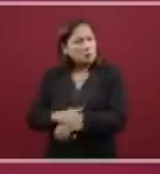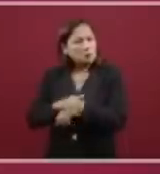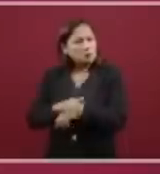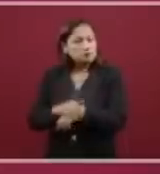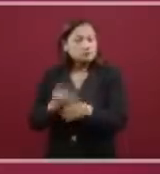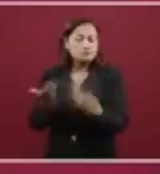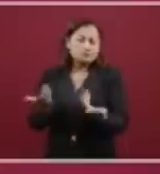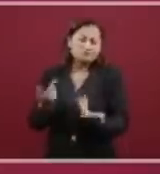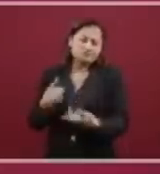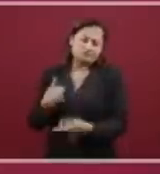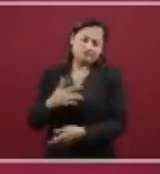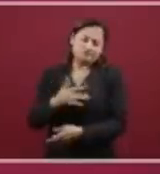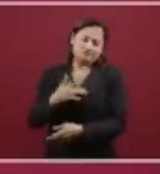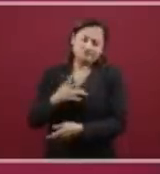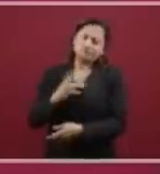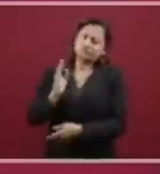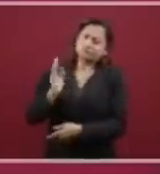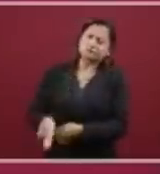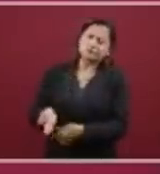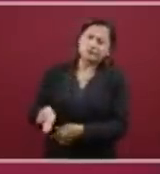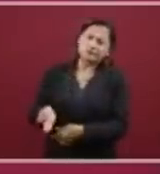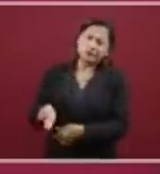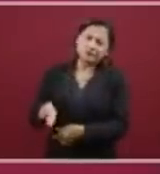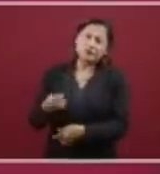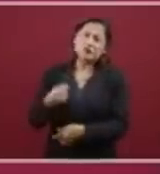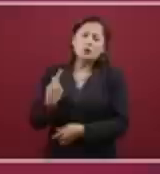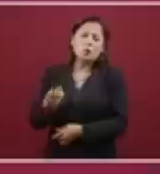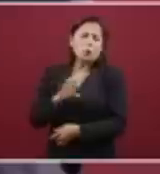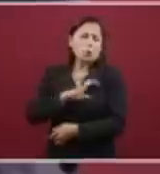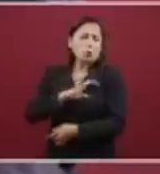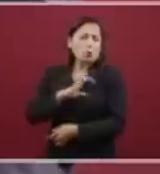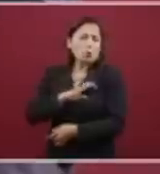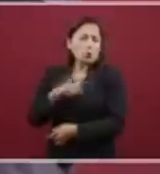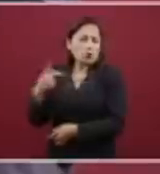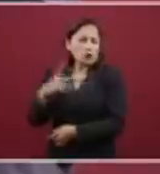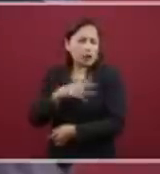de cariño a la niña